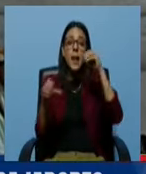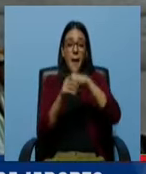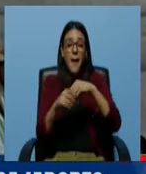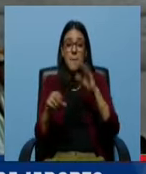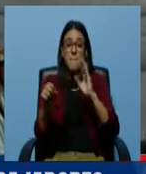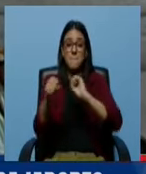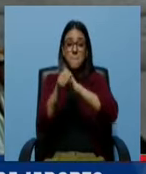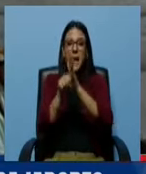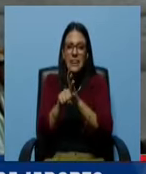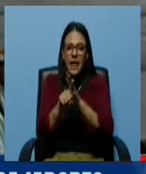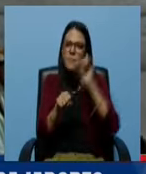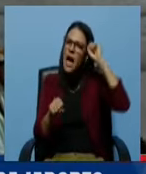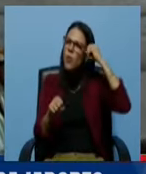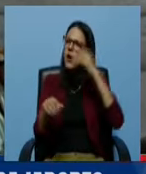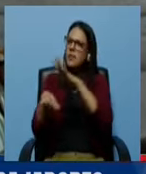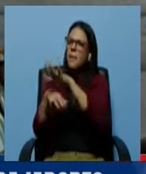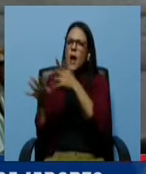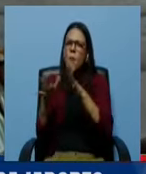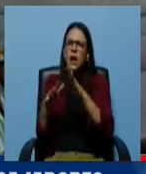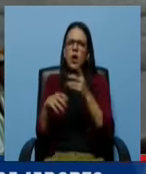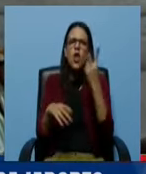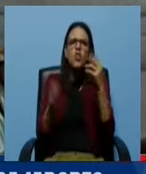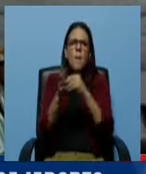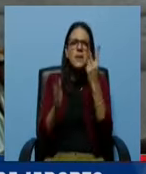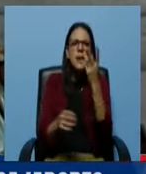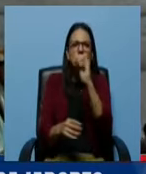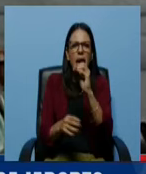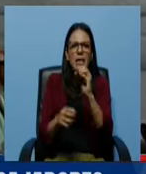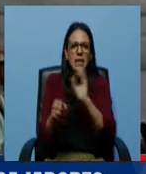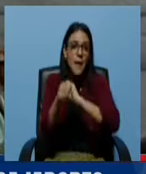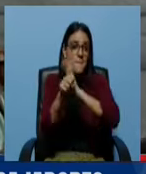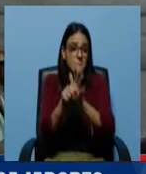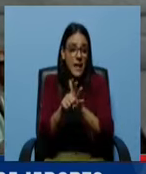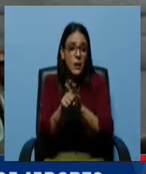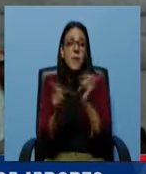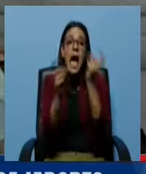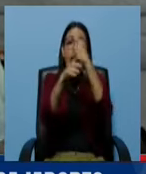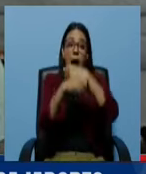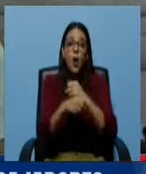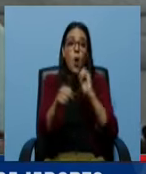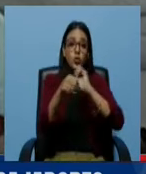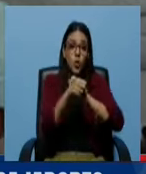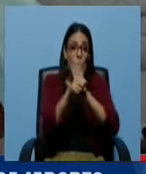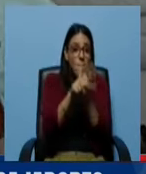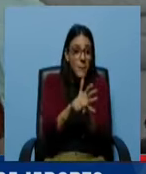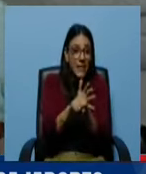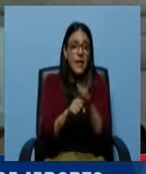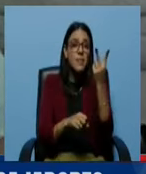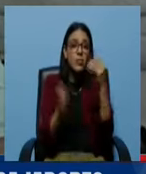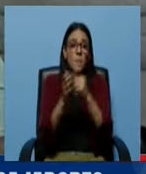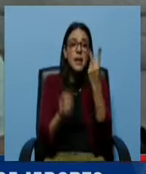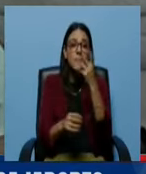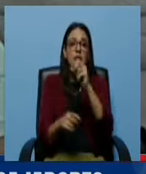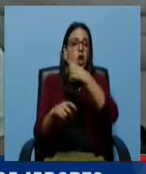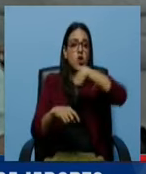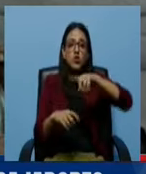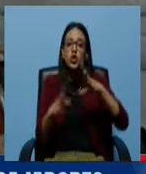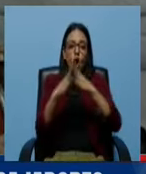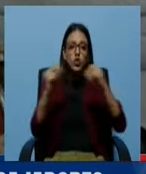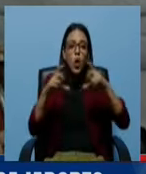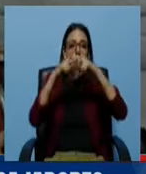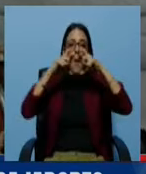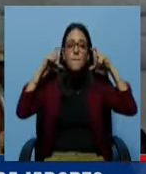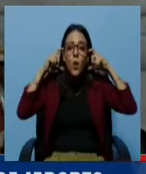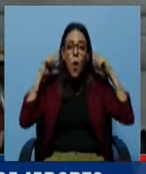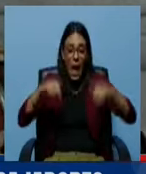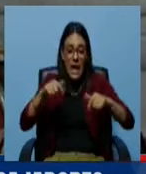Castro Soteldo, 2020, agosto del 2020, en plena pandemia, con tapabocas, desde aquí